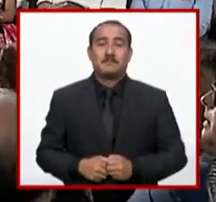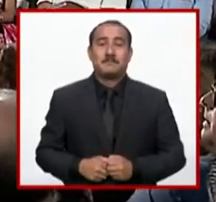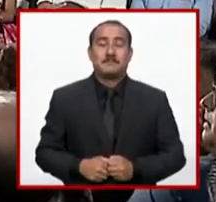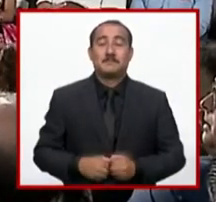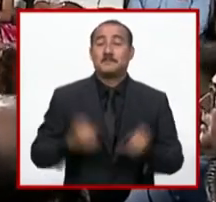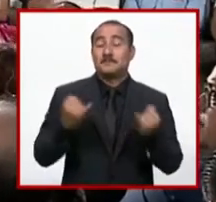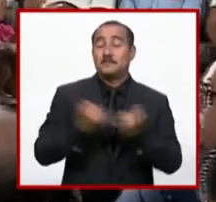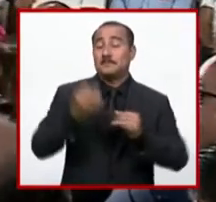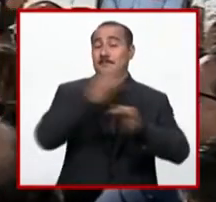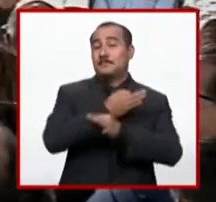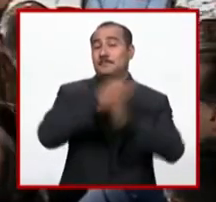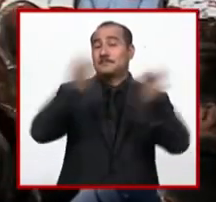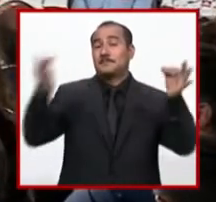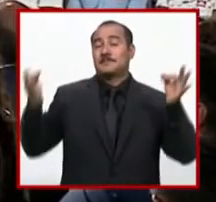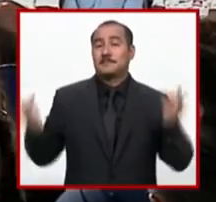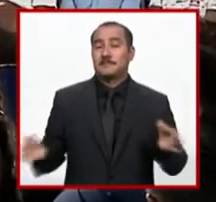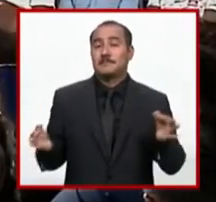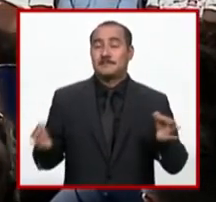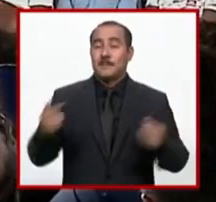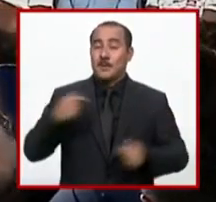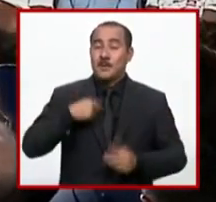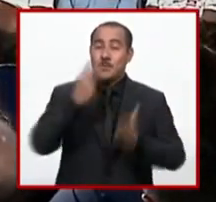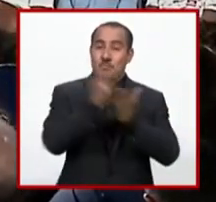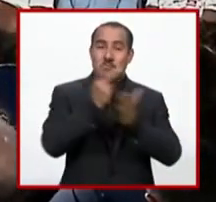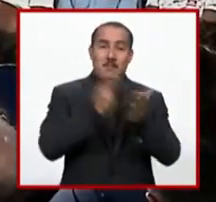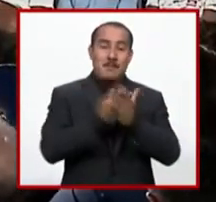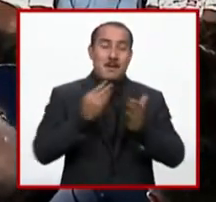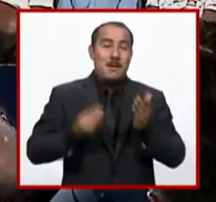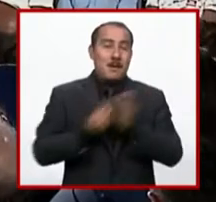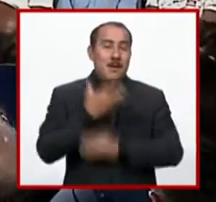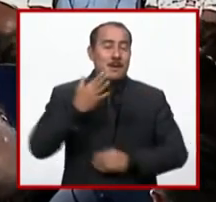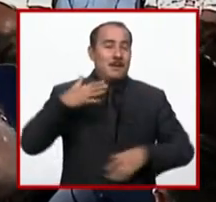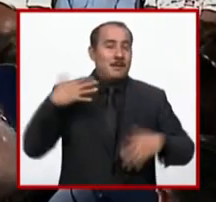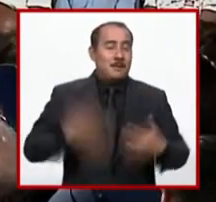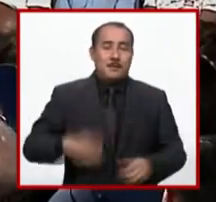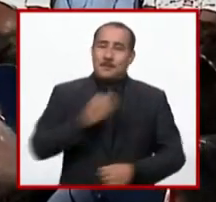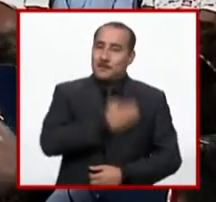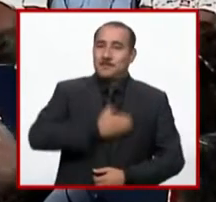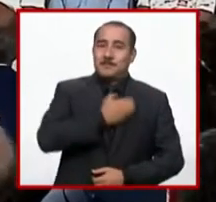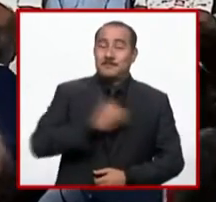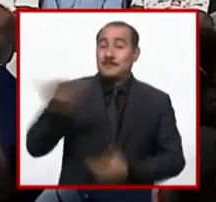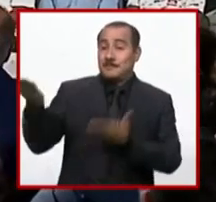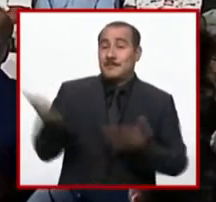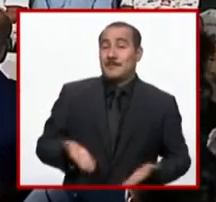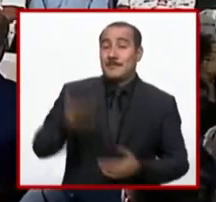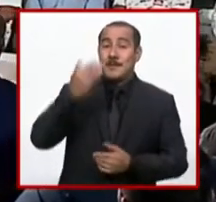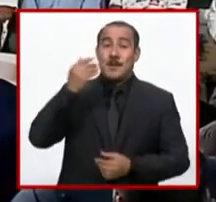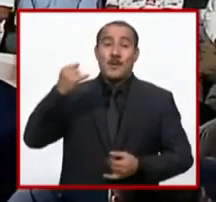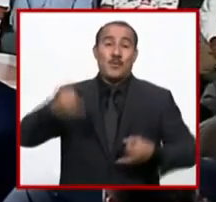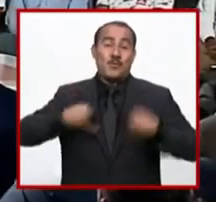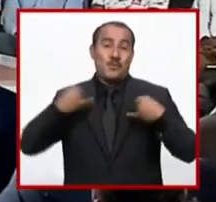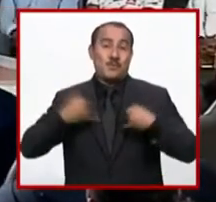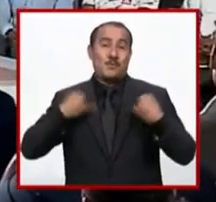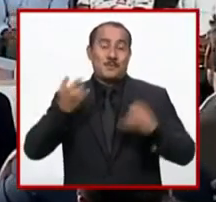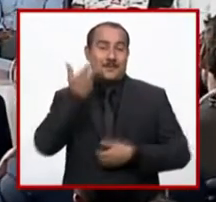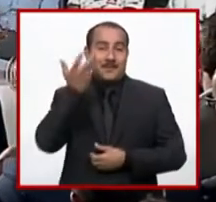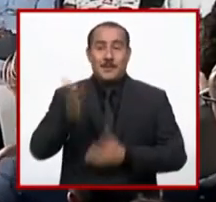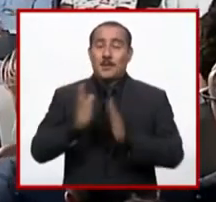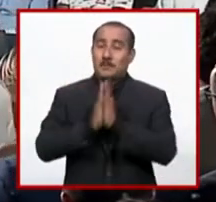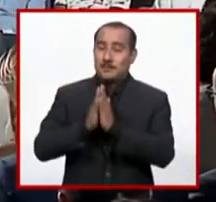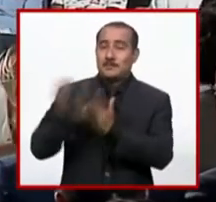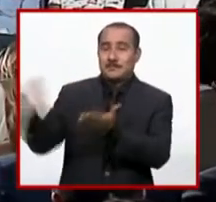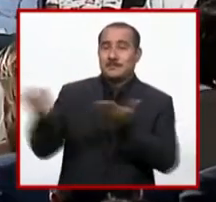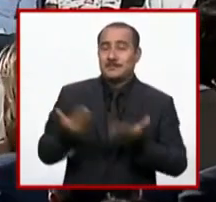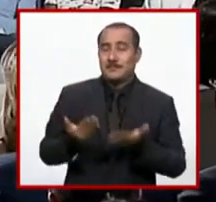también otro programa que me entusiasma mucho y que está aquí una joven que quisiera que pase para que